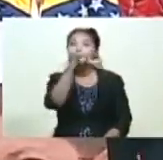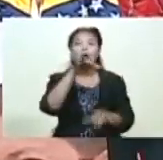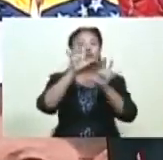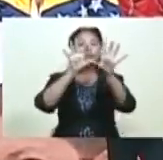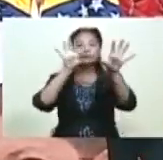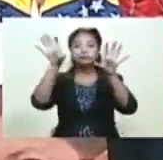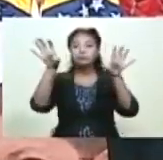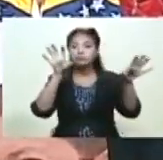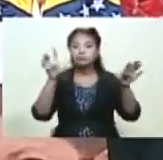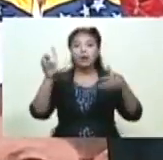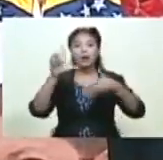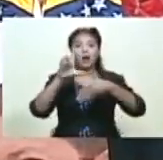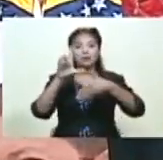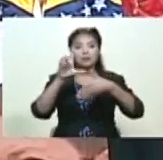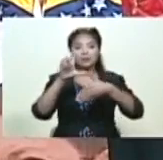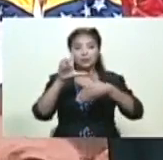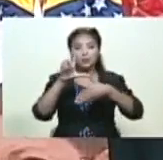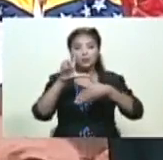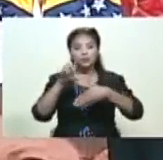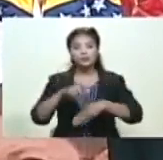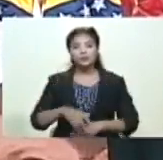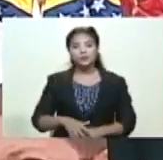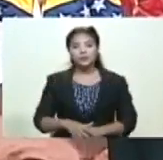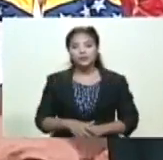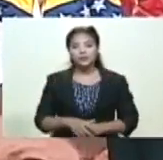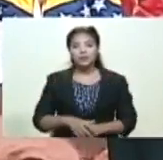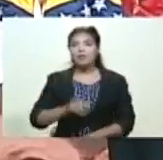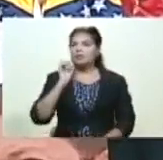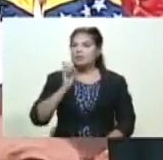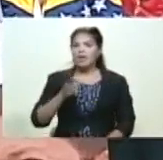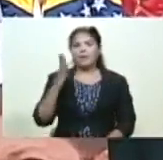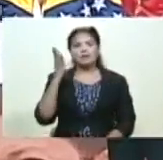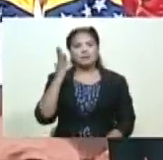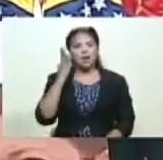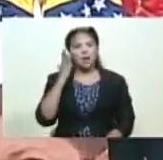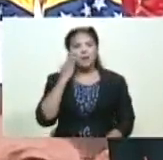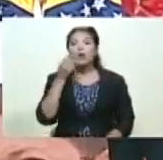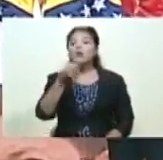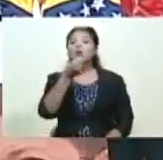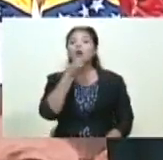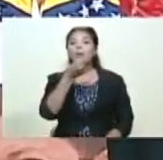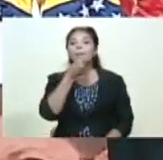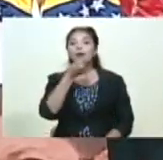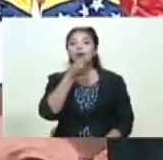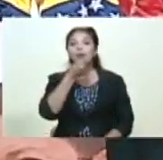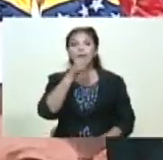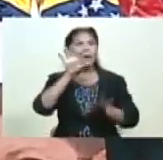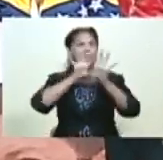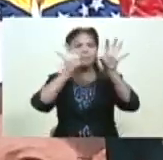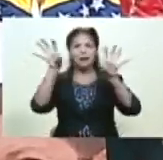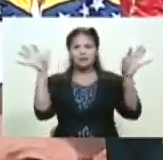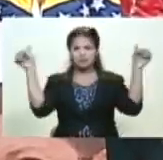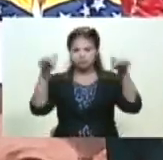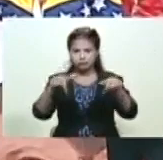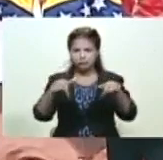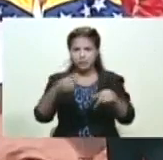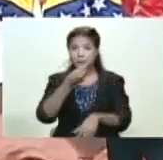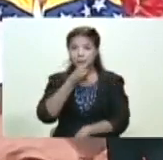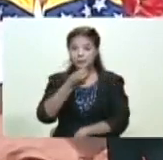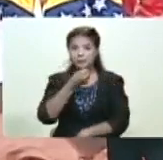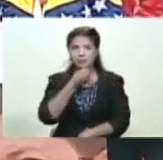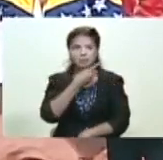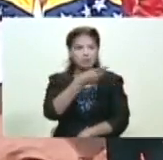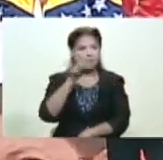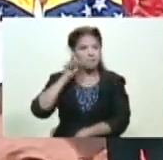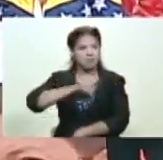de la América Latina caribeña. Deben saber los corresponsales extranjeros que